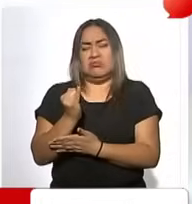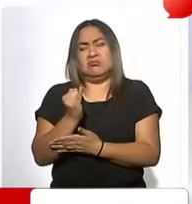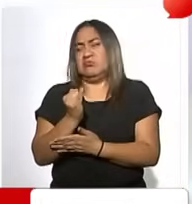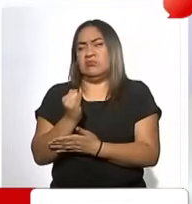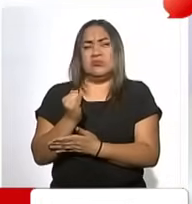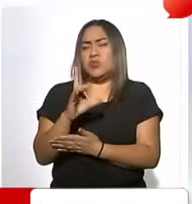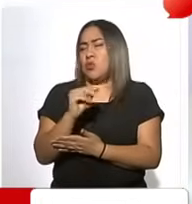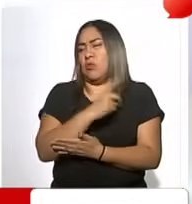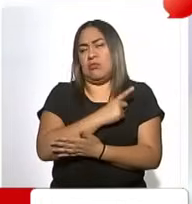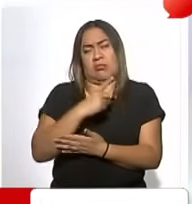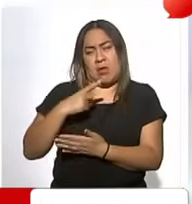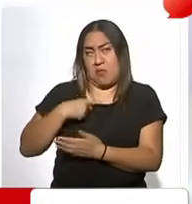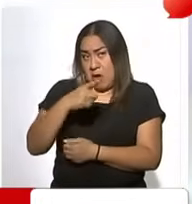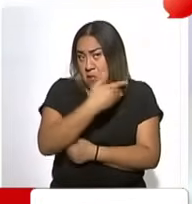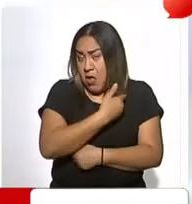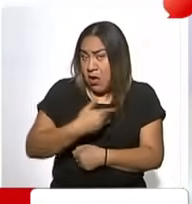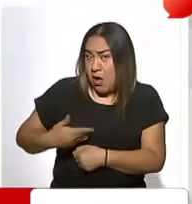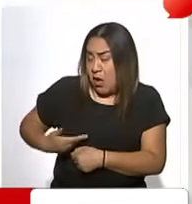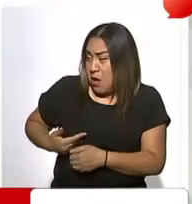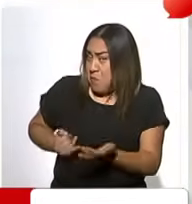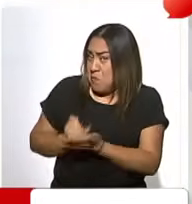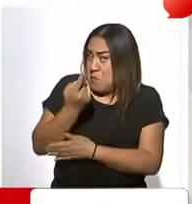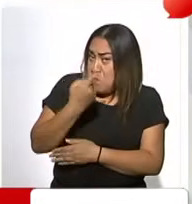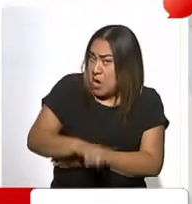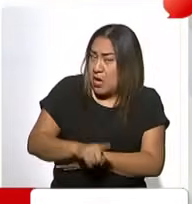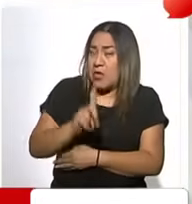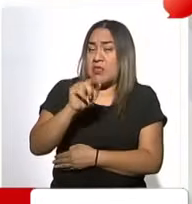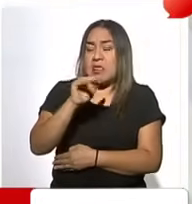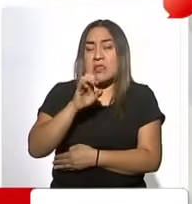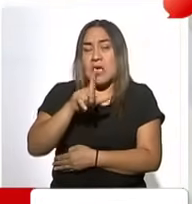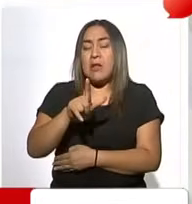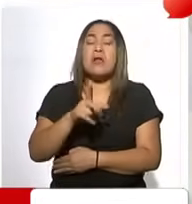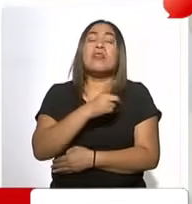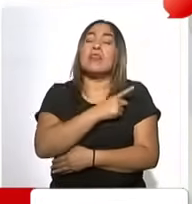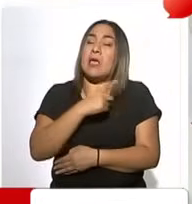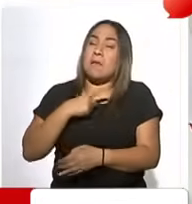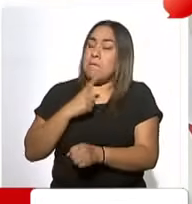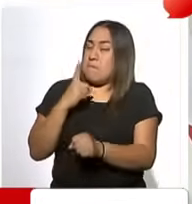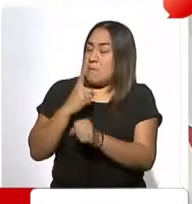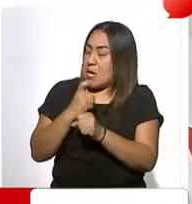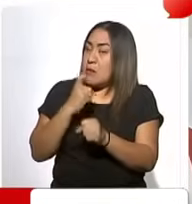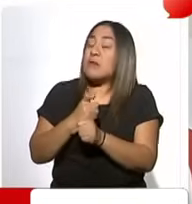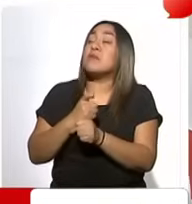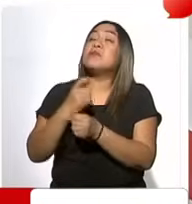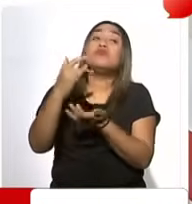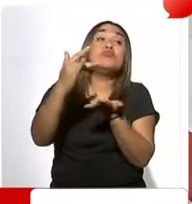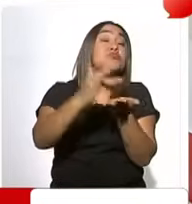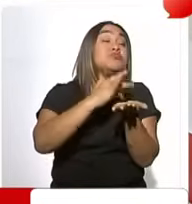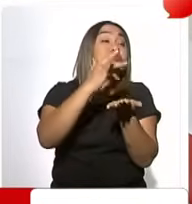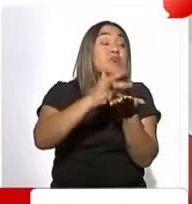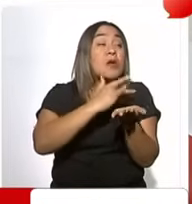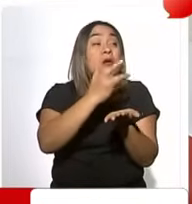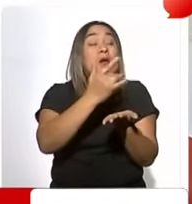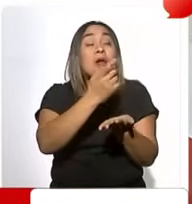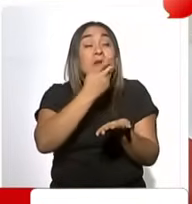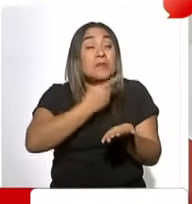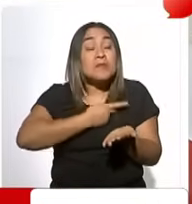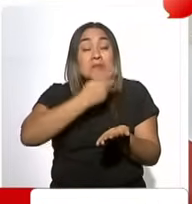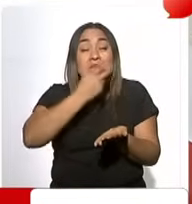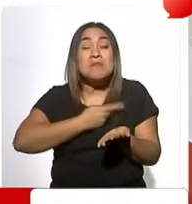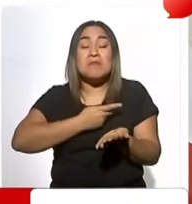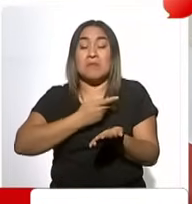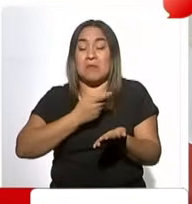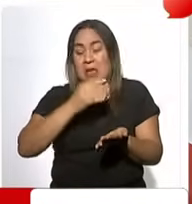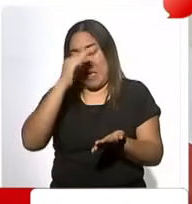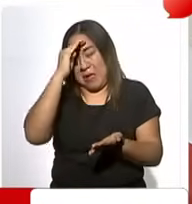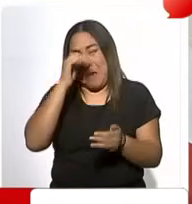pudo haberse tomado por parte del presidente Daniel Novoa si no tenía un velo o un cobijo de alguien que le hizo creer en su momento que no iba a pasar